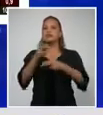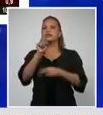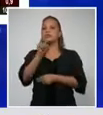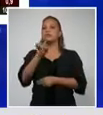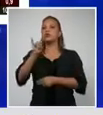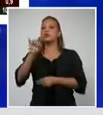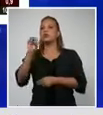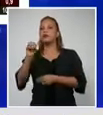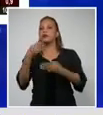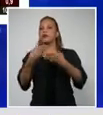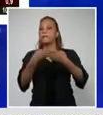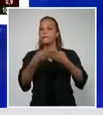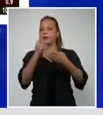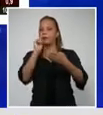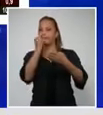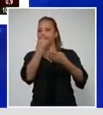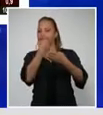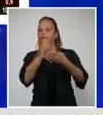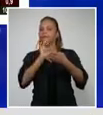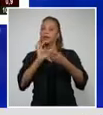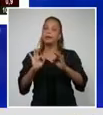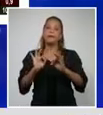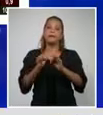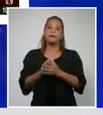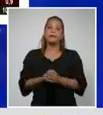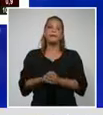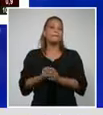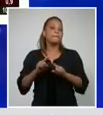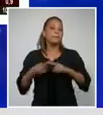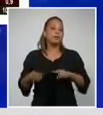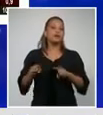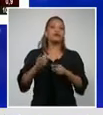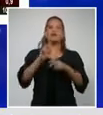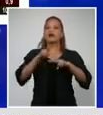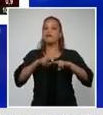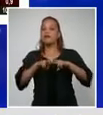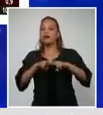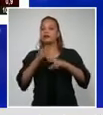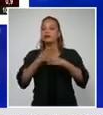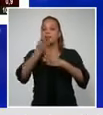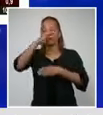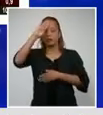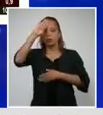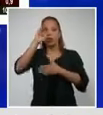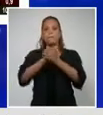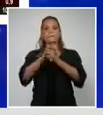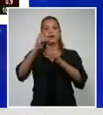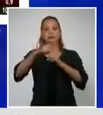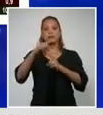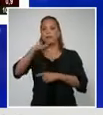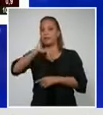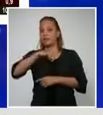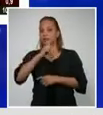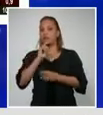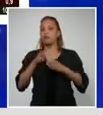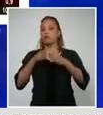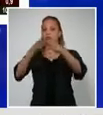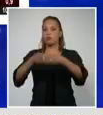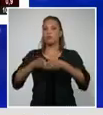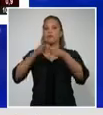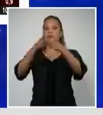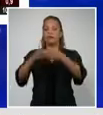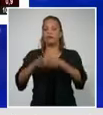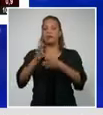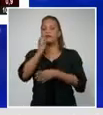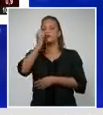190 muestras. Pero en definitiva, La Habana, Santiago, Matanzas, Pinar del Río, Granma, Ciego